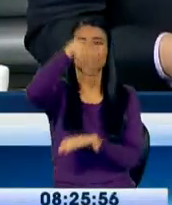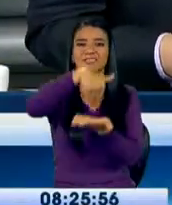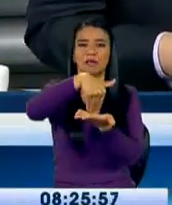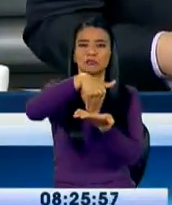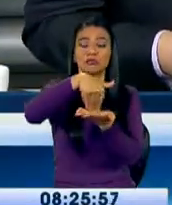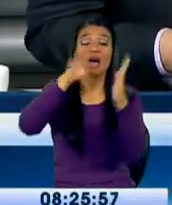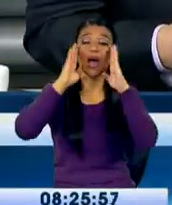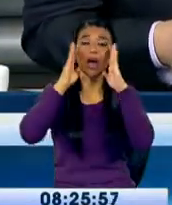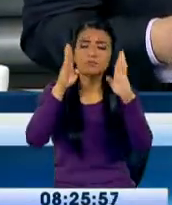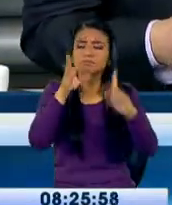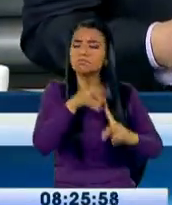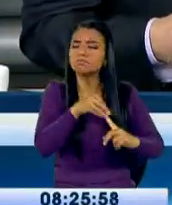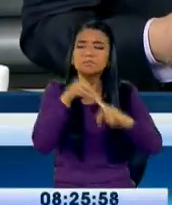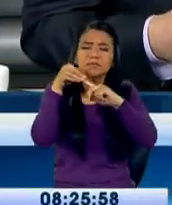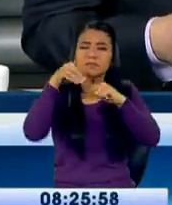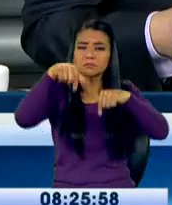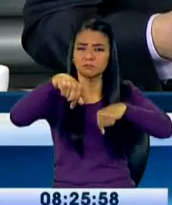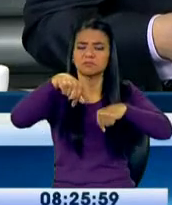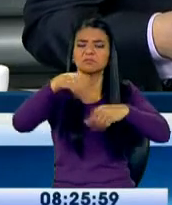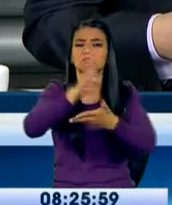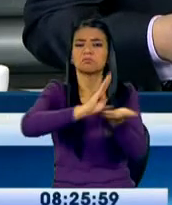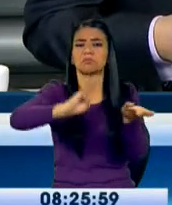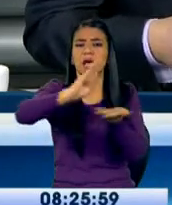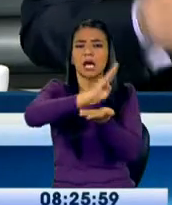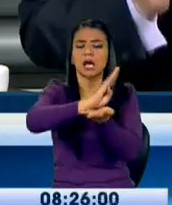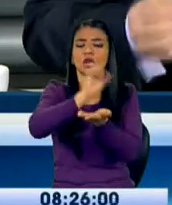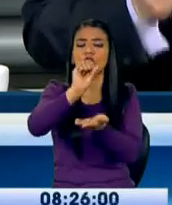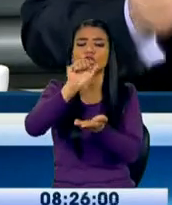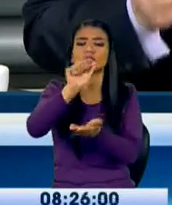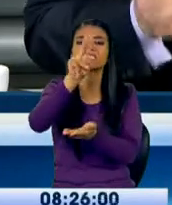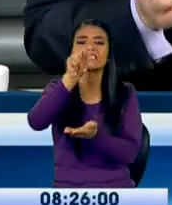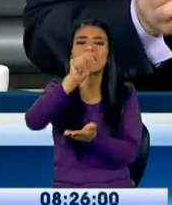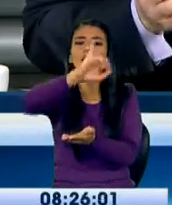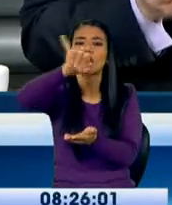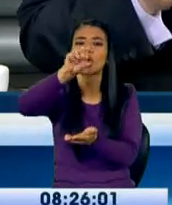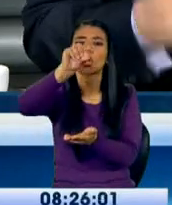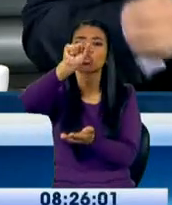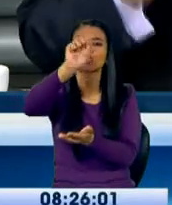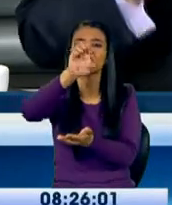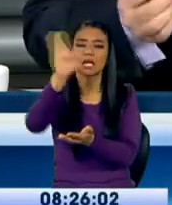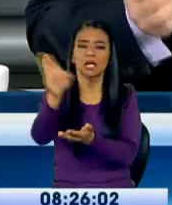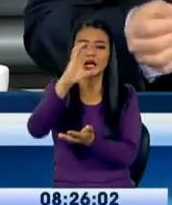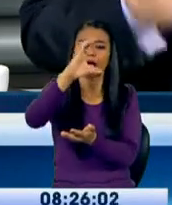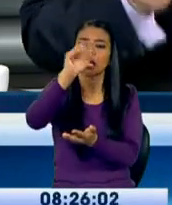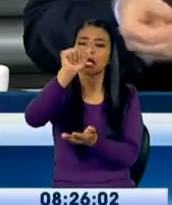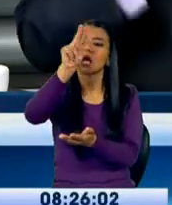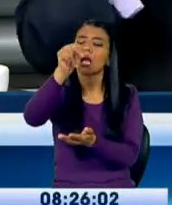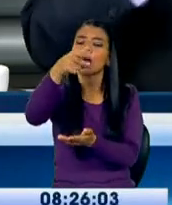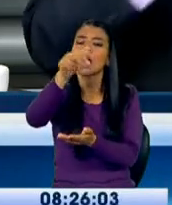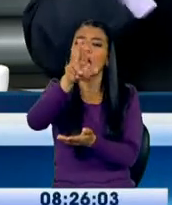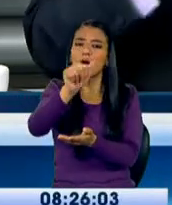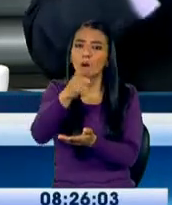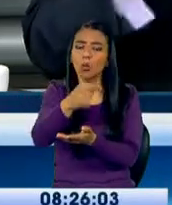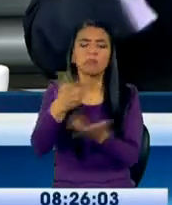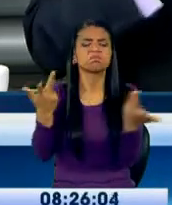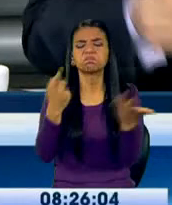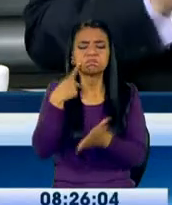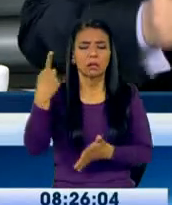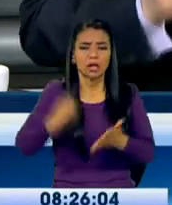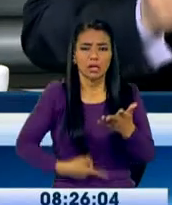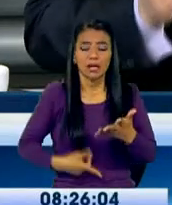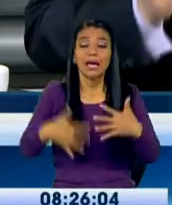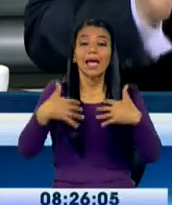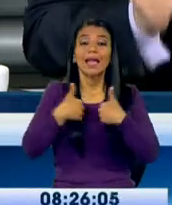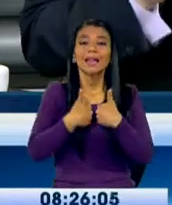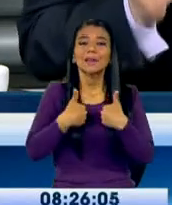de Salud Municipal, ubicado en el barrio San José de Cangagua, para informarnos sobre la esterilización gratuita. Ojo, vecinos,